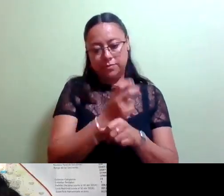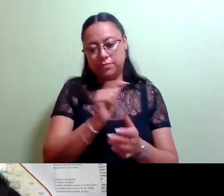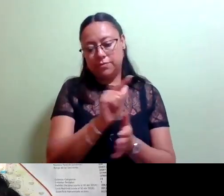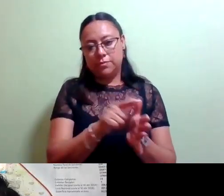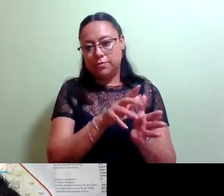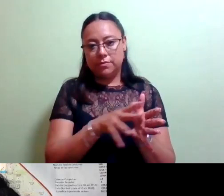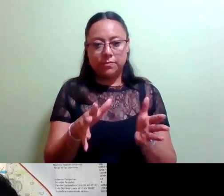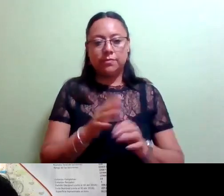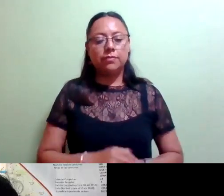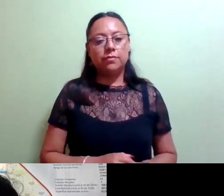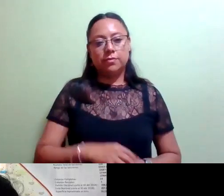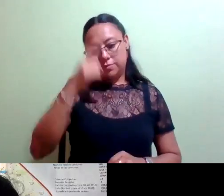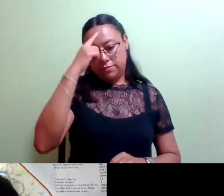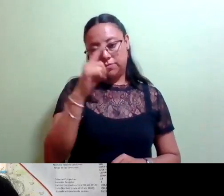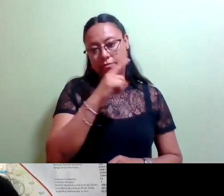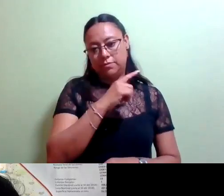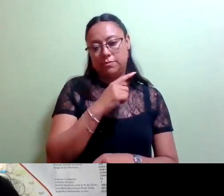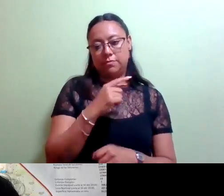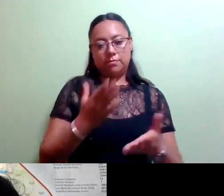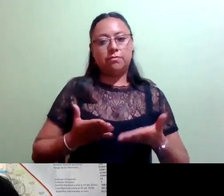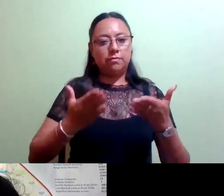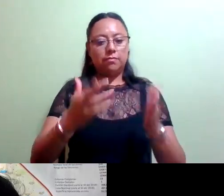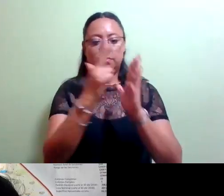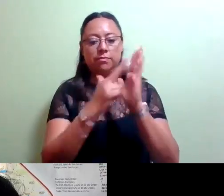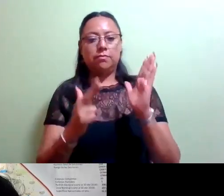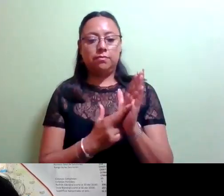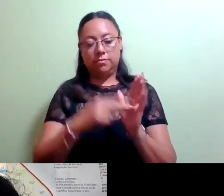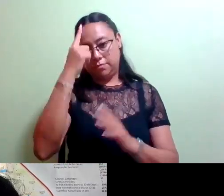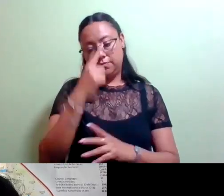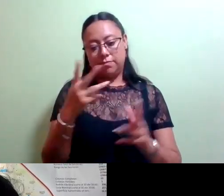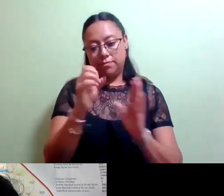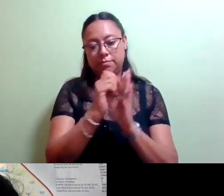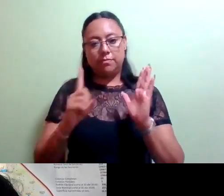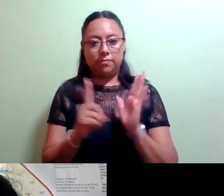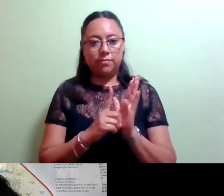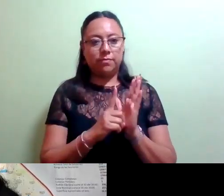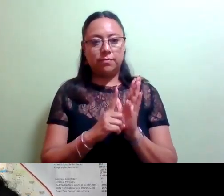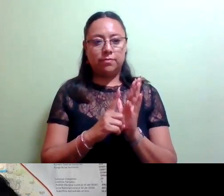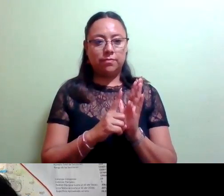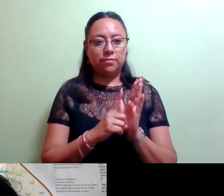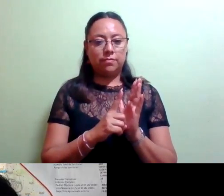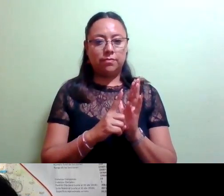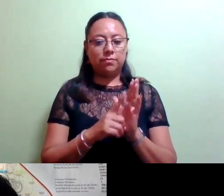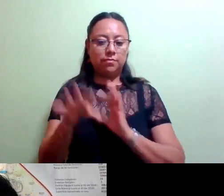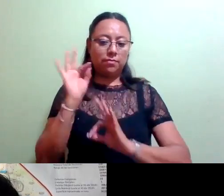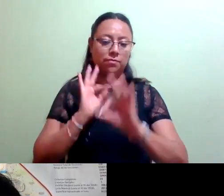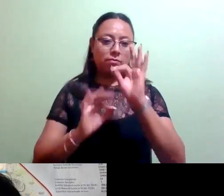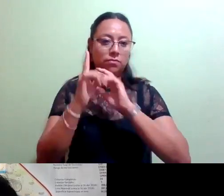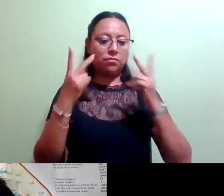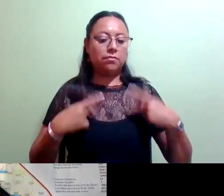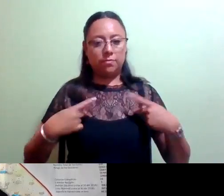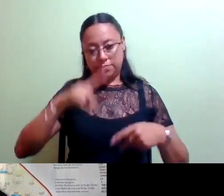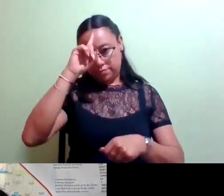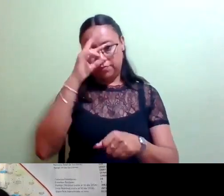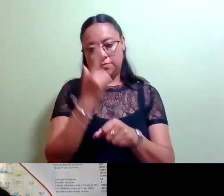legislatura, por el que se emiten las bases para desahogar la solicitud de reelección de una persona